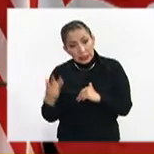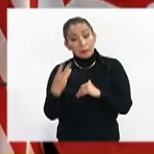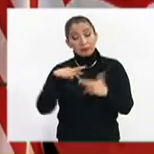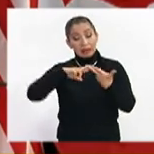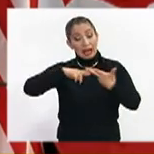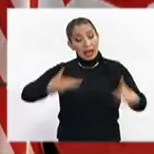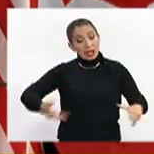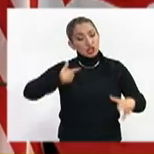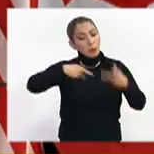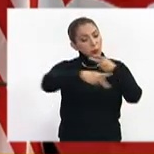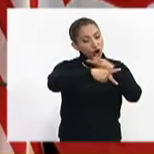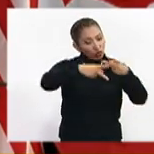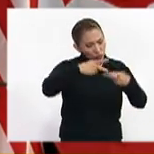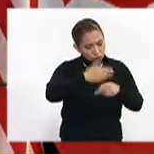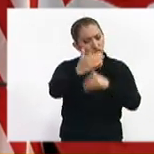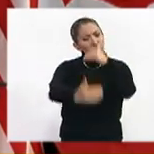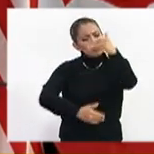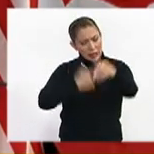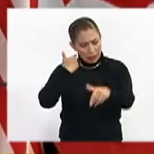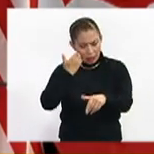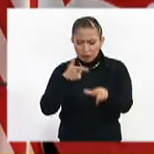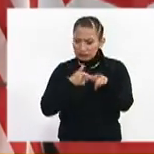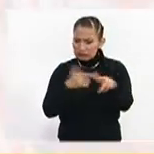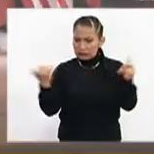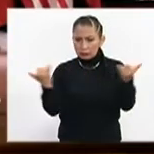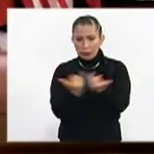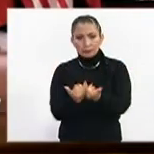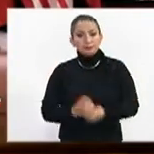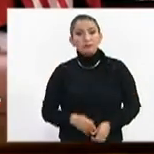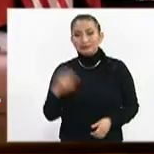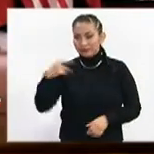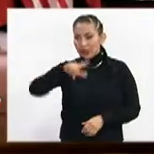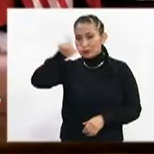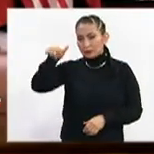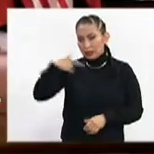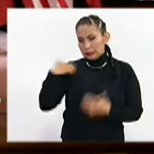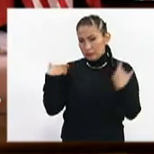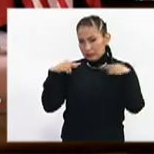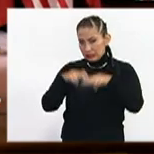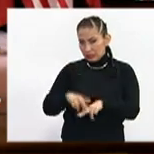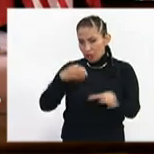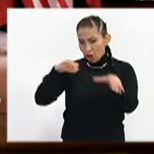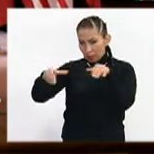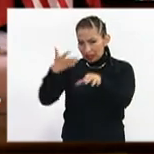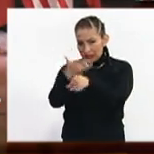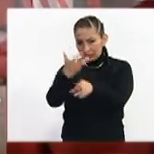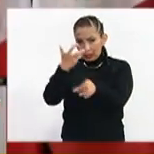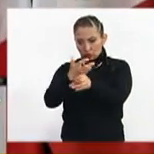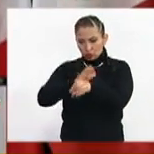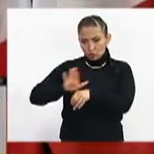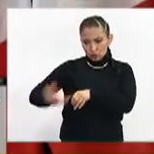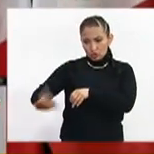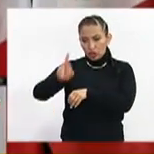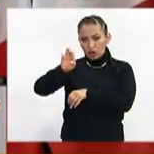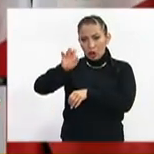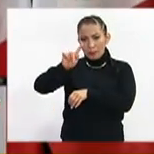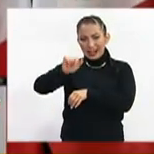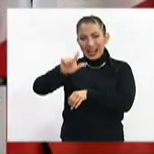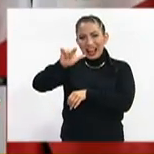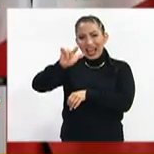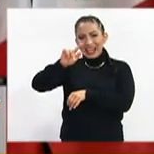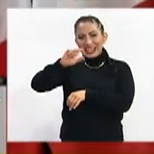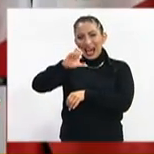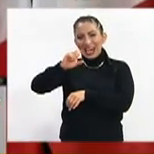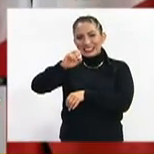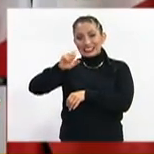La relación es productiva y queremos que continúe siéndolo. En su oportunidad, el representante comercial de Estados Unidos, Robert Lighthizer,